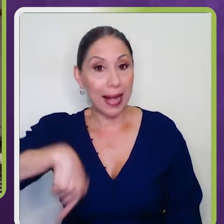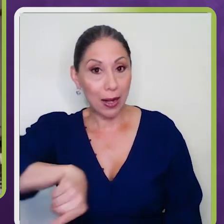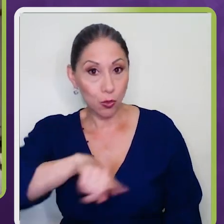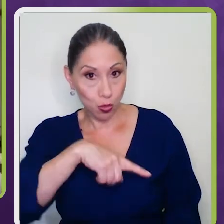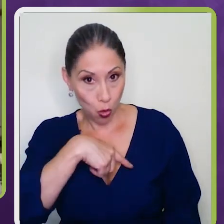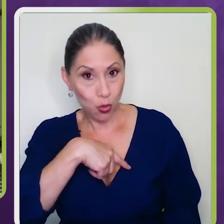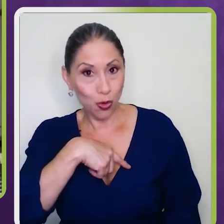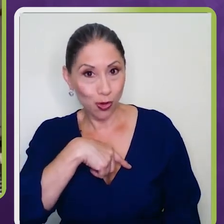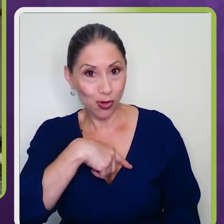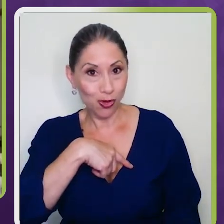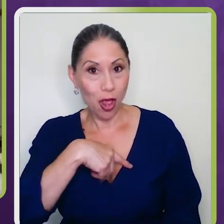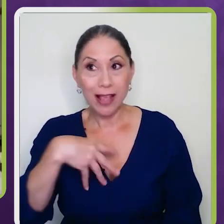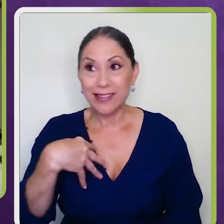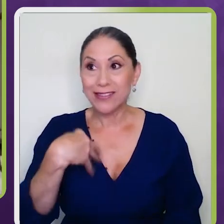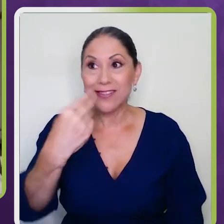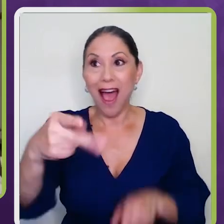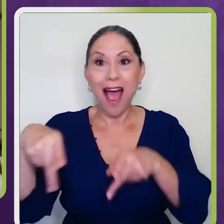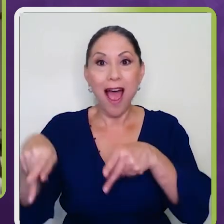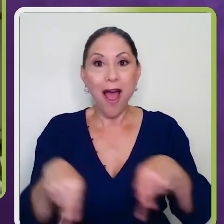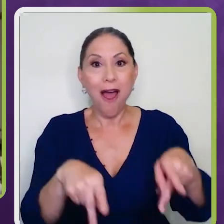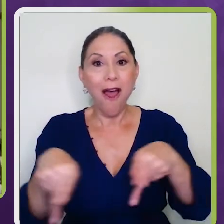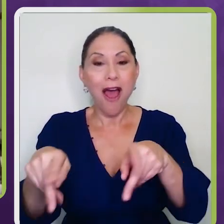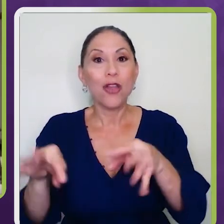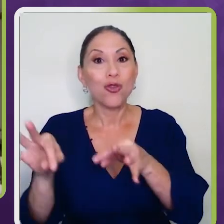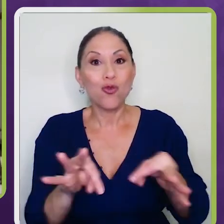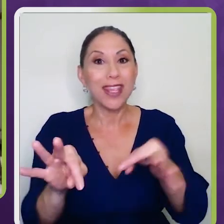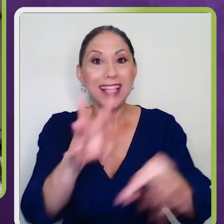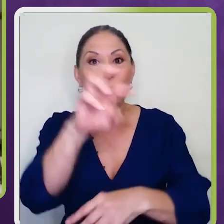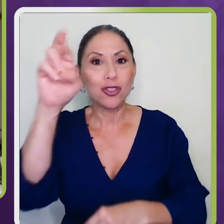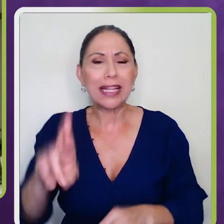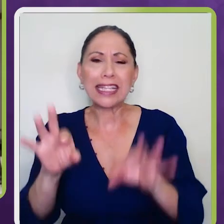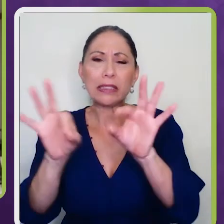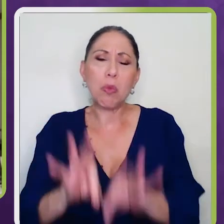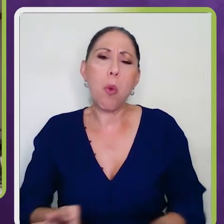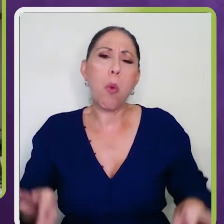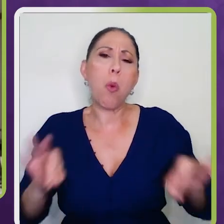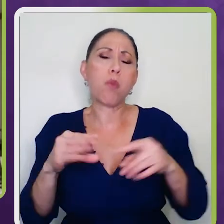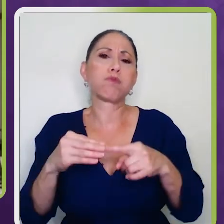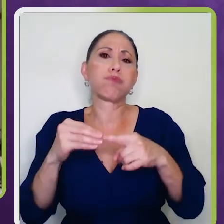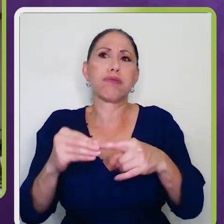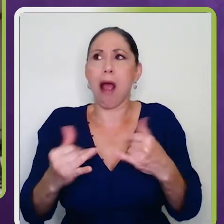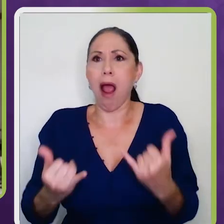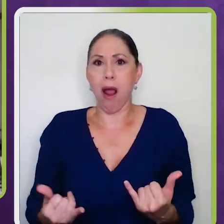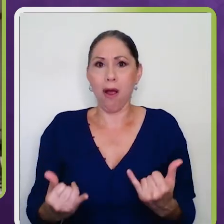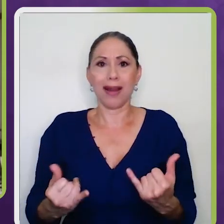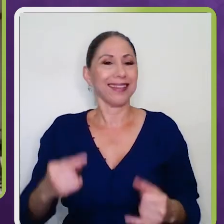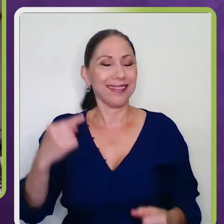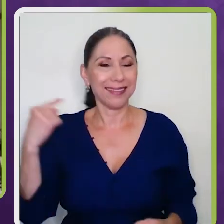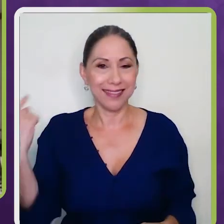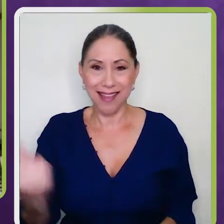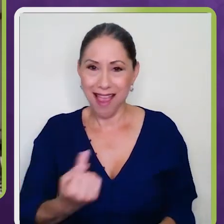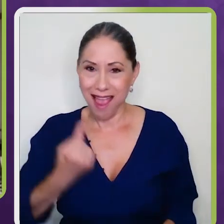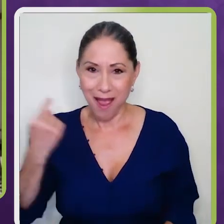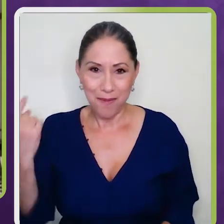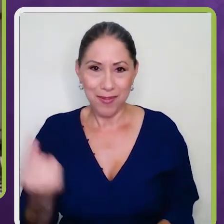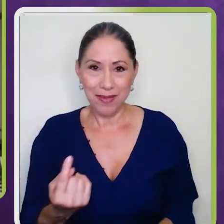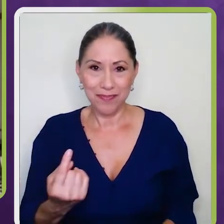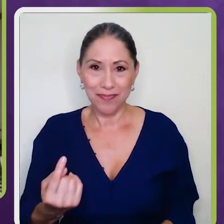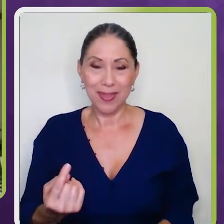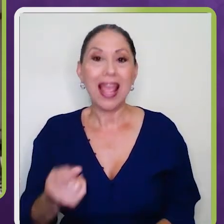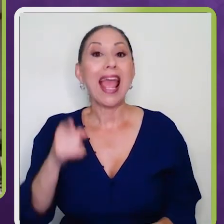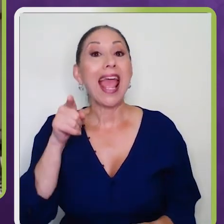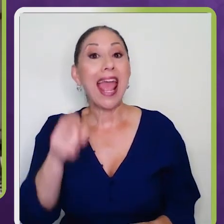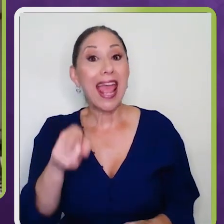para nosotros, turistear Costa Rica es vital en esta época y siempre, ¿verdad? Es un